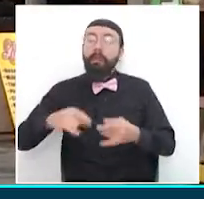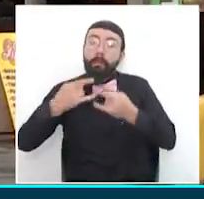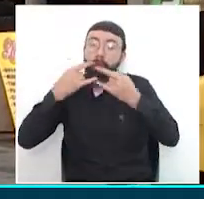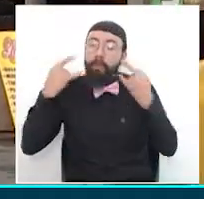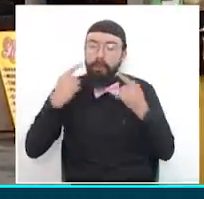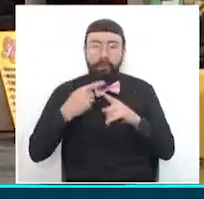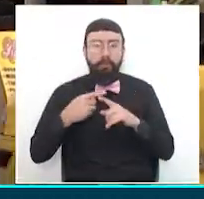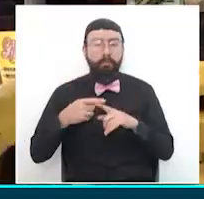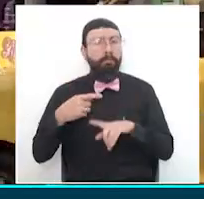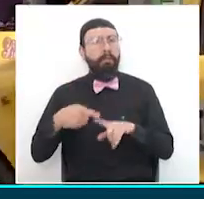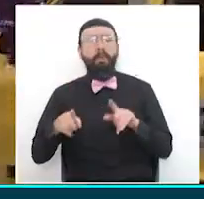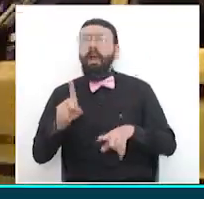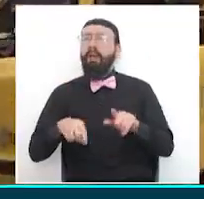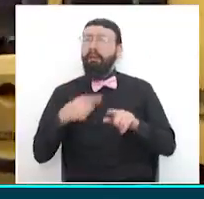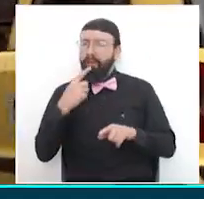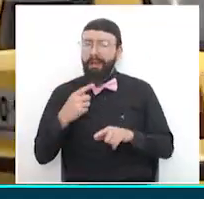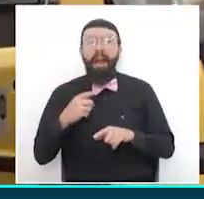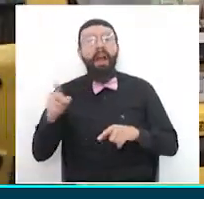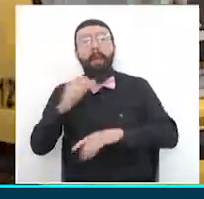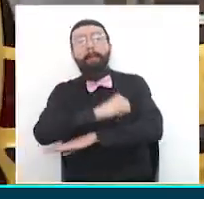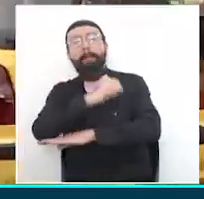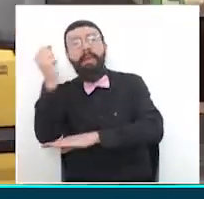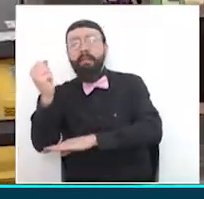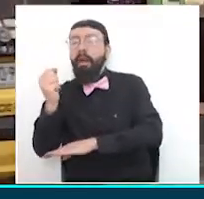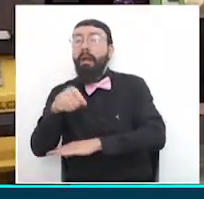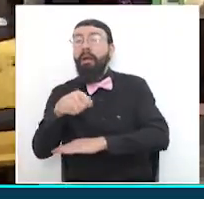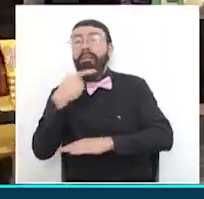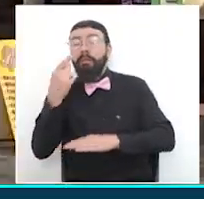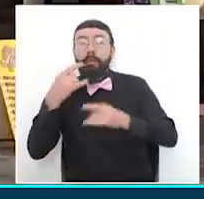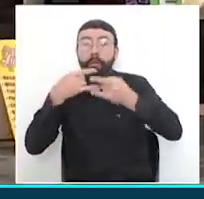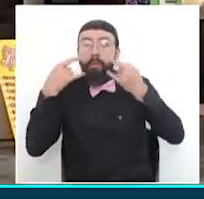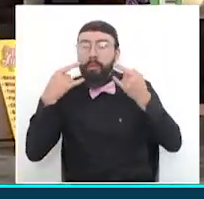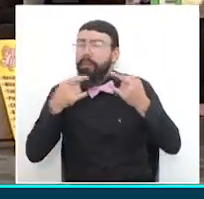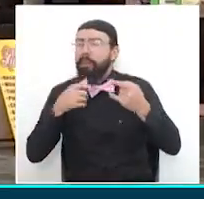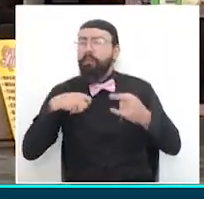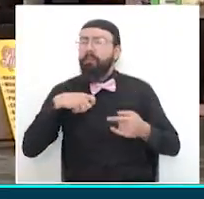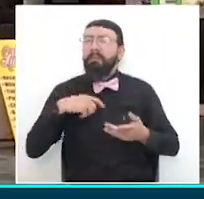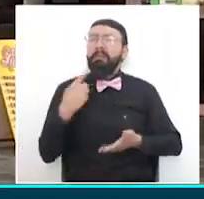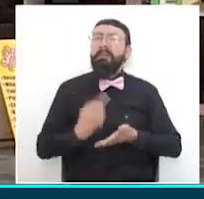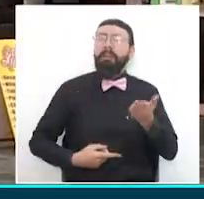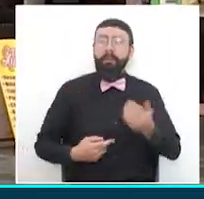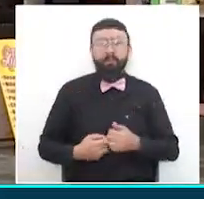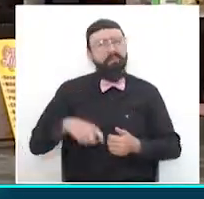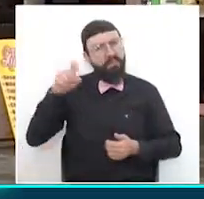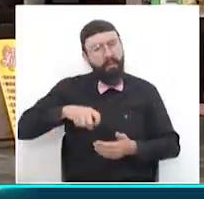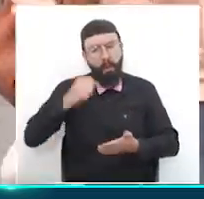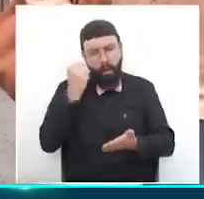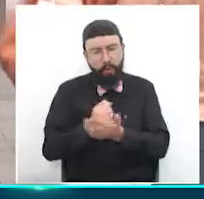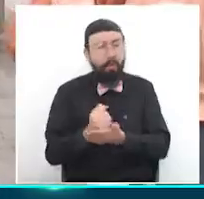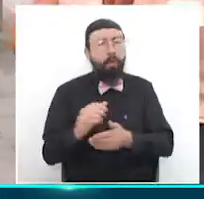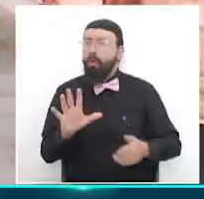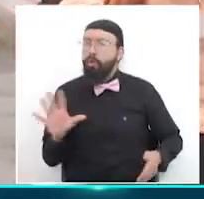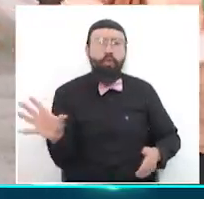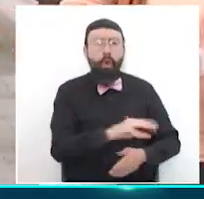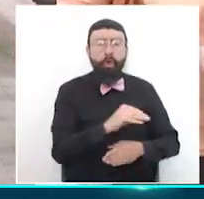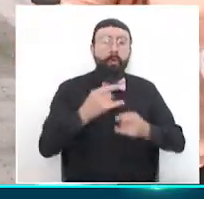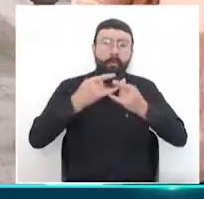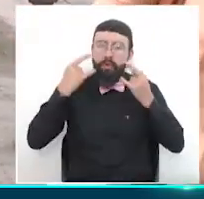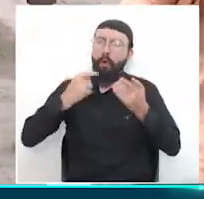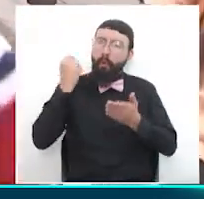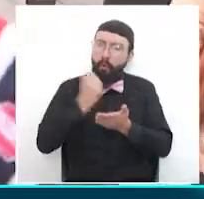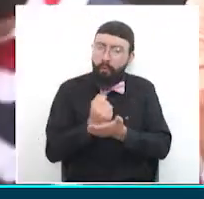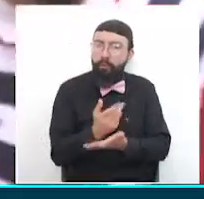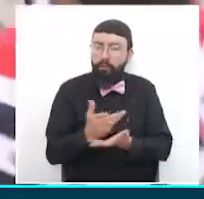otras personas que dicen que lo atienden por la ventana si no tienen el tapabocas. ¿Cuál es la cuestión? Eso tiene que ser estricto para todo mundo. Deberíamos